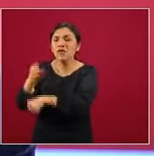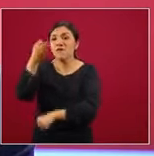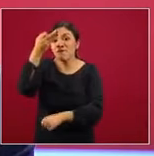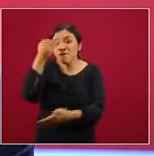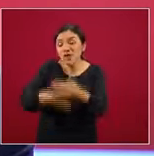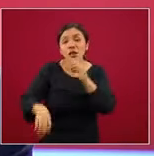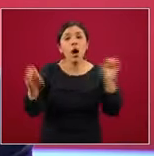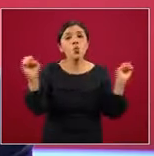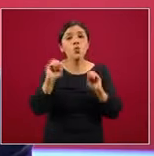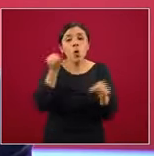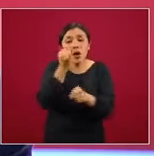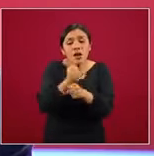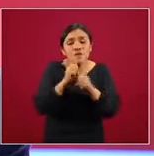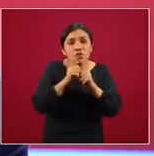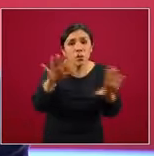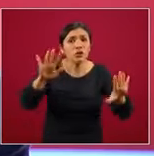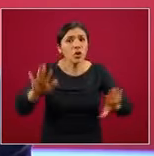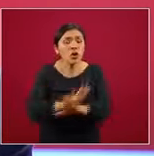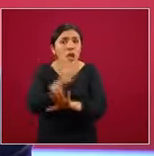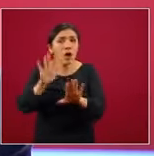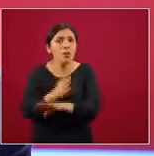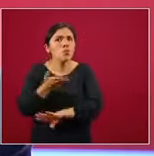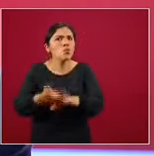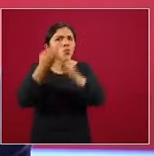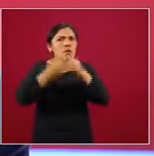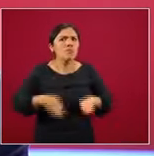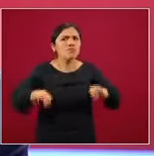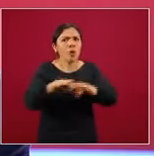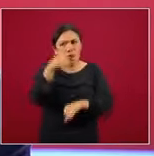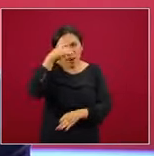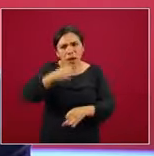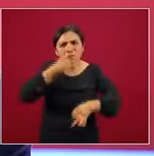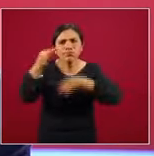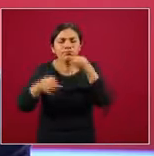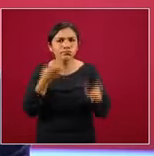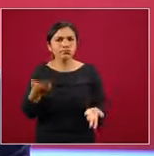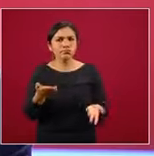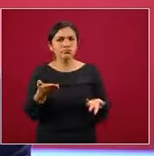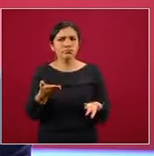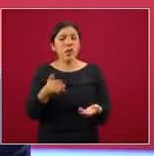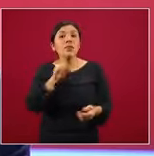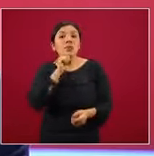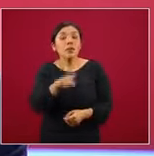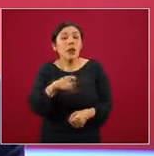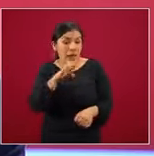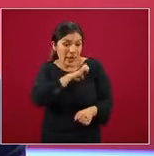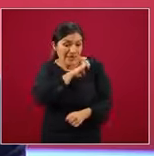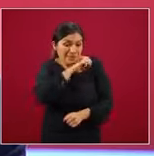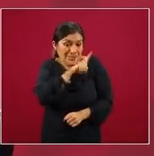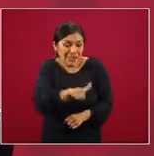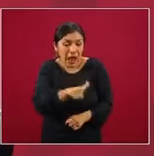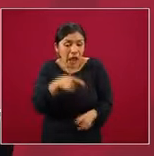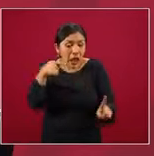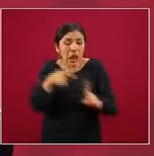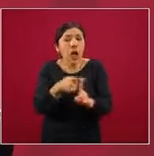no actualizaron información muy importante, en especial la ocupación